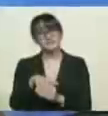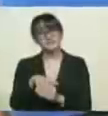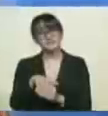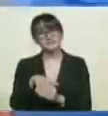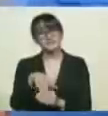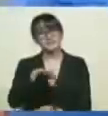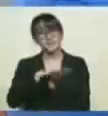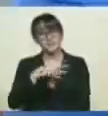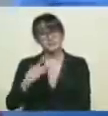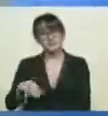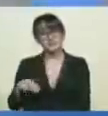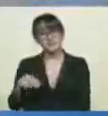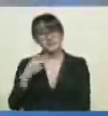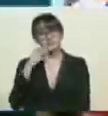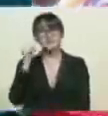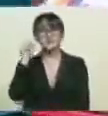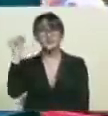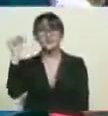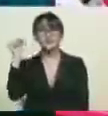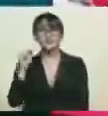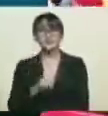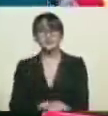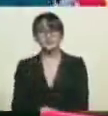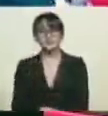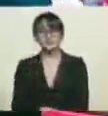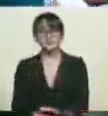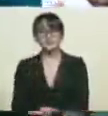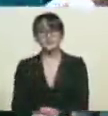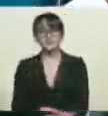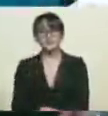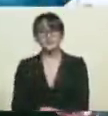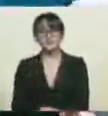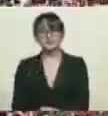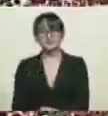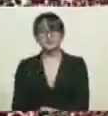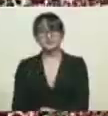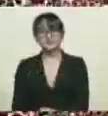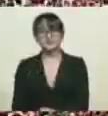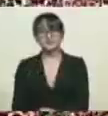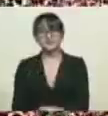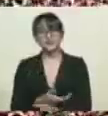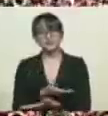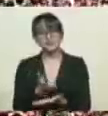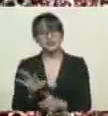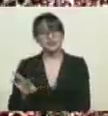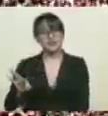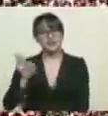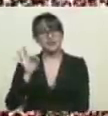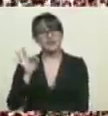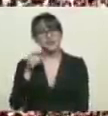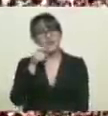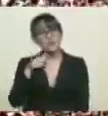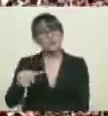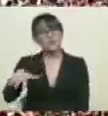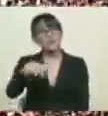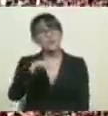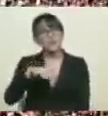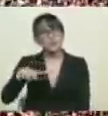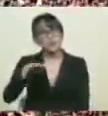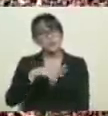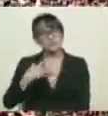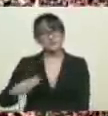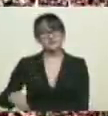del presidente obrero Nicolás Maduro, ustedes están eligiendo al pueblo